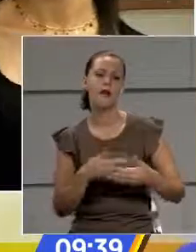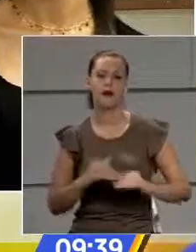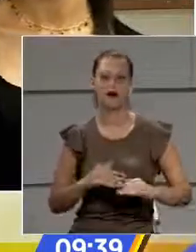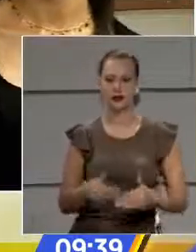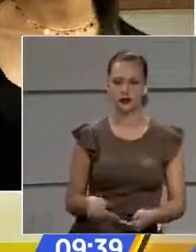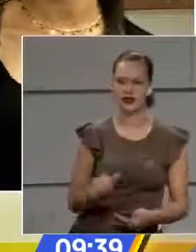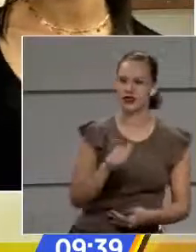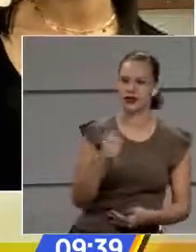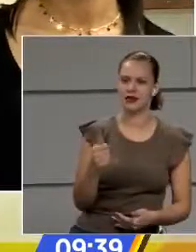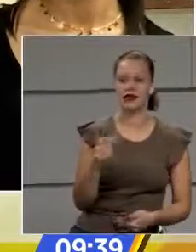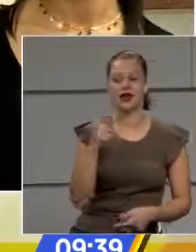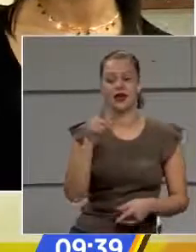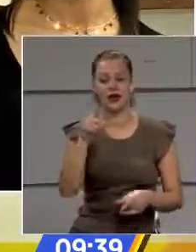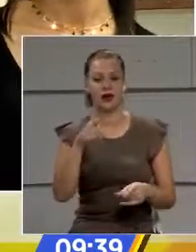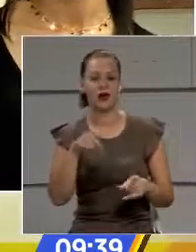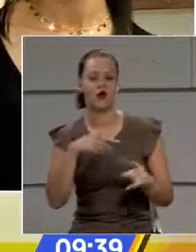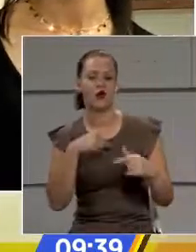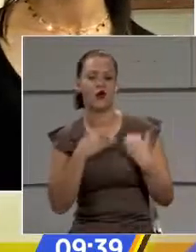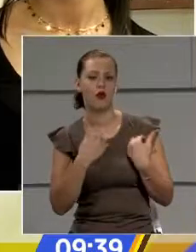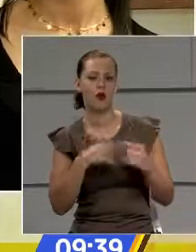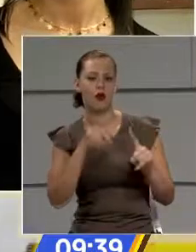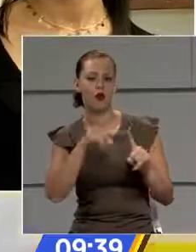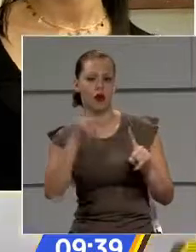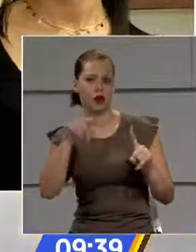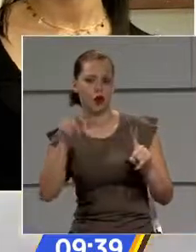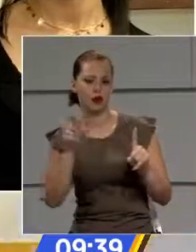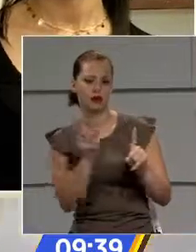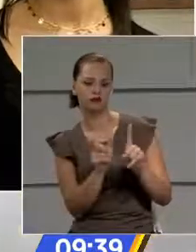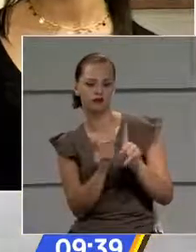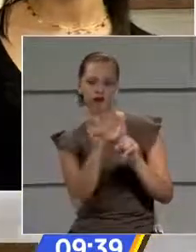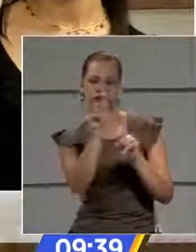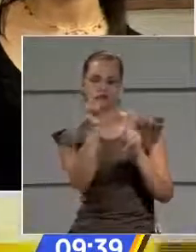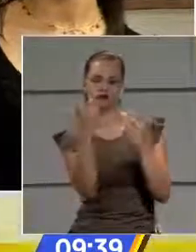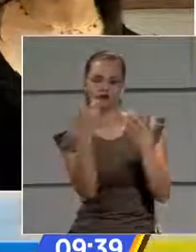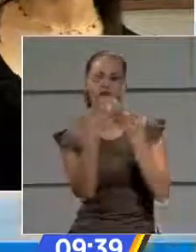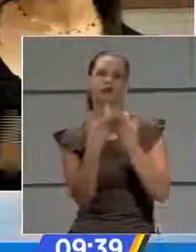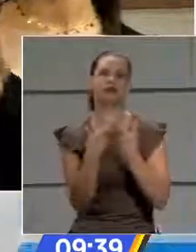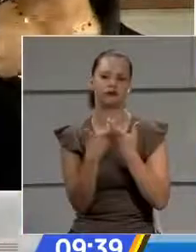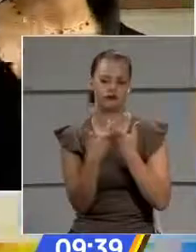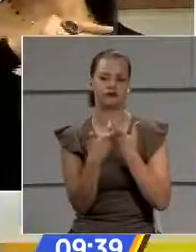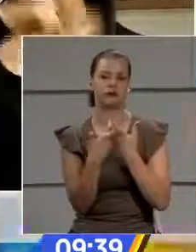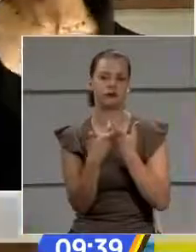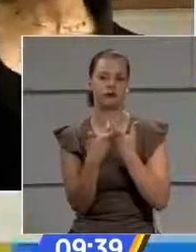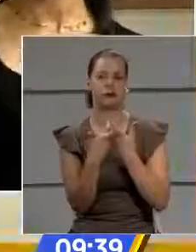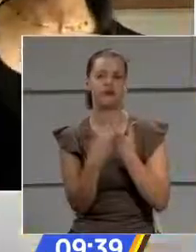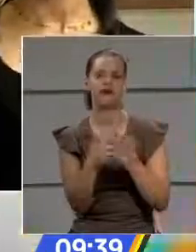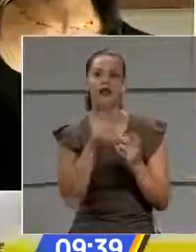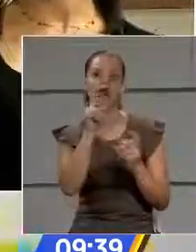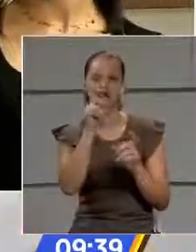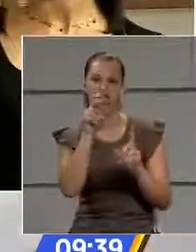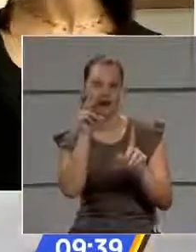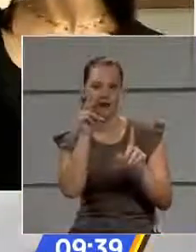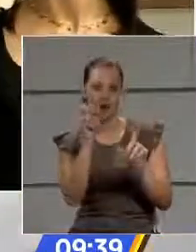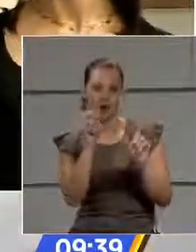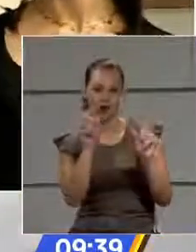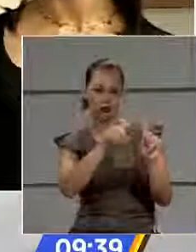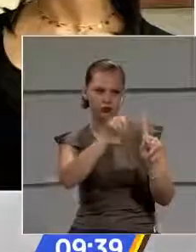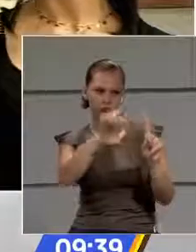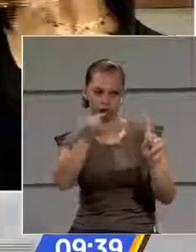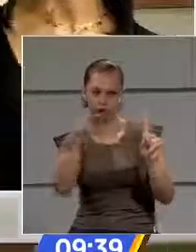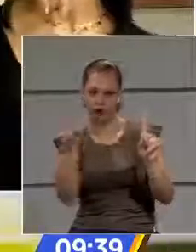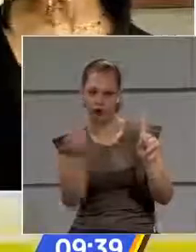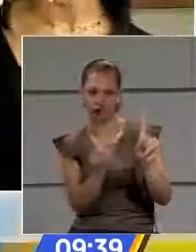Sí. Muy bien. Es un electrocardiograma, lo que nos miden nuestros... Y había que ver cuál era la correcta